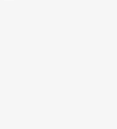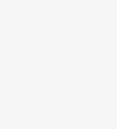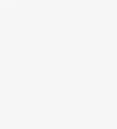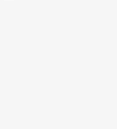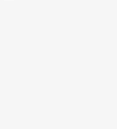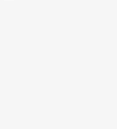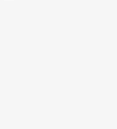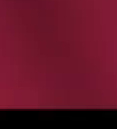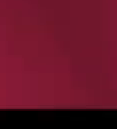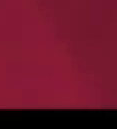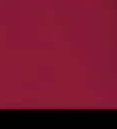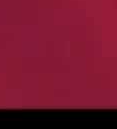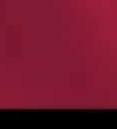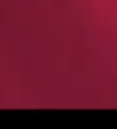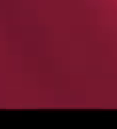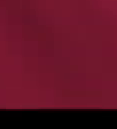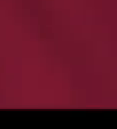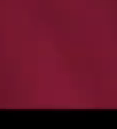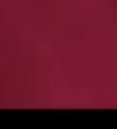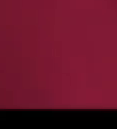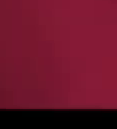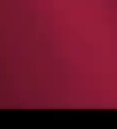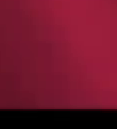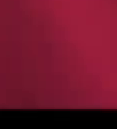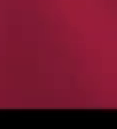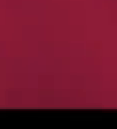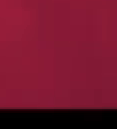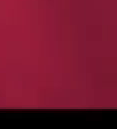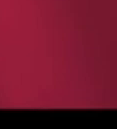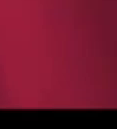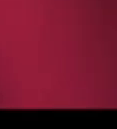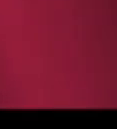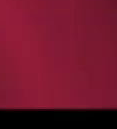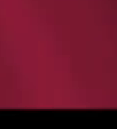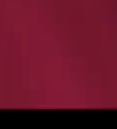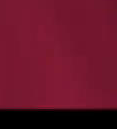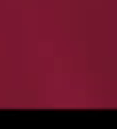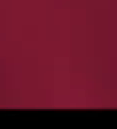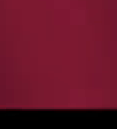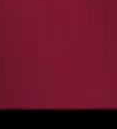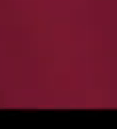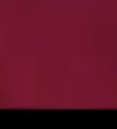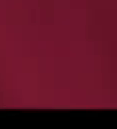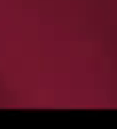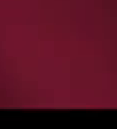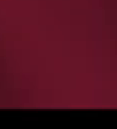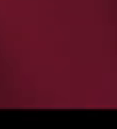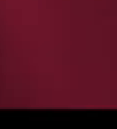Gobierno de México.